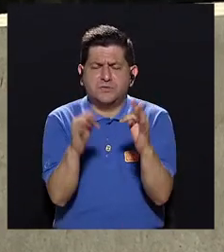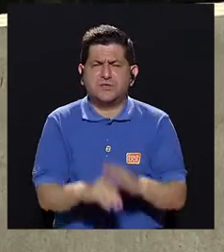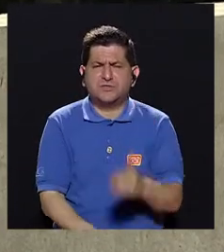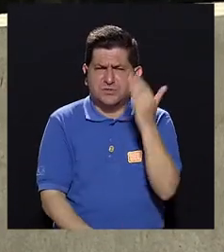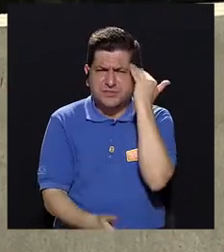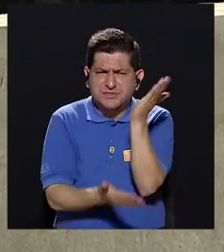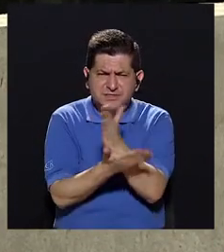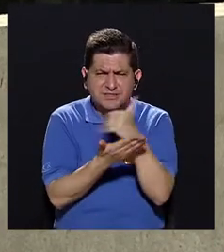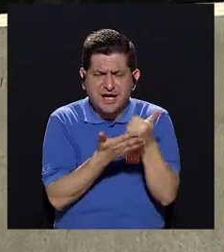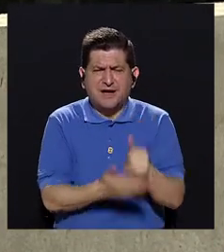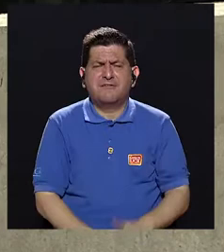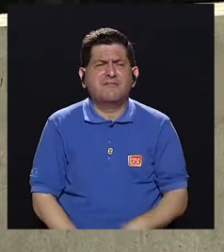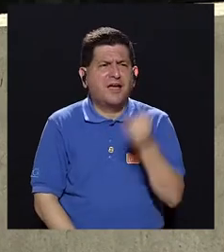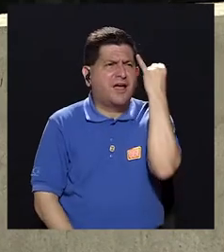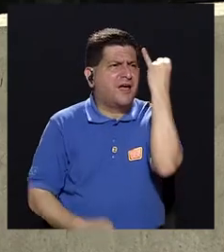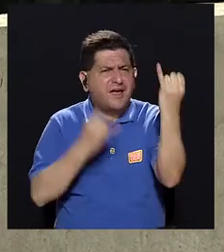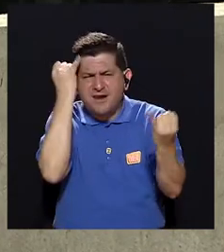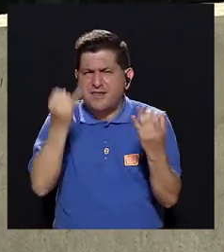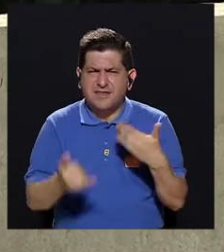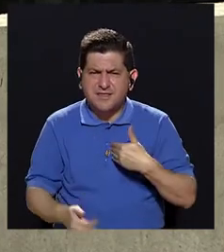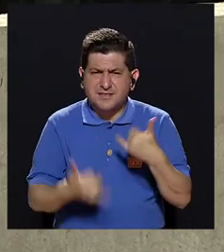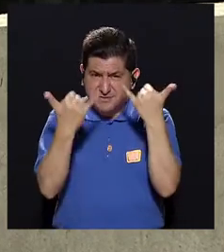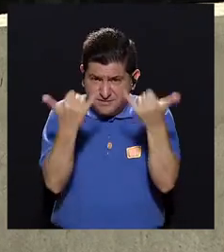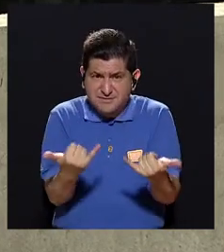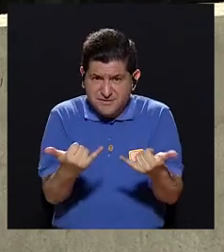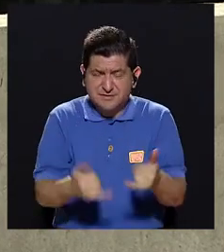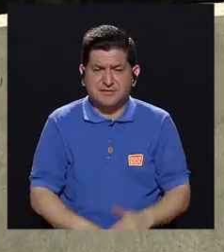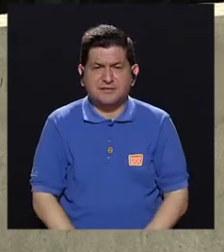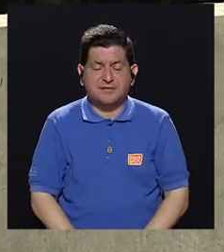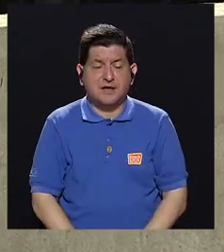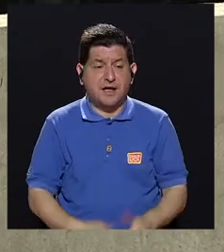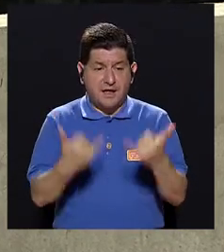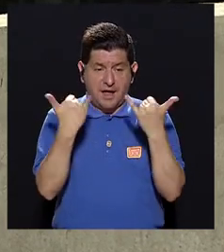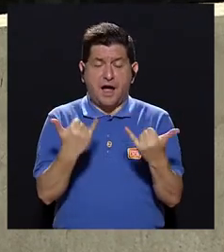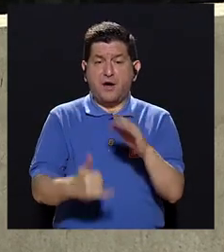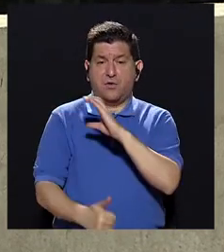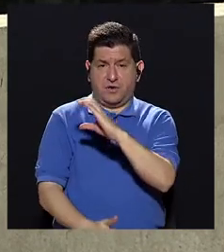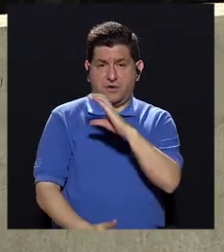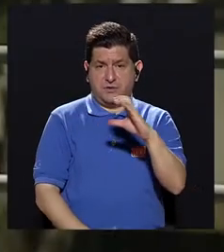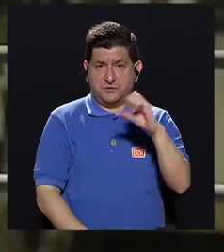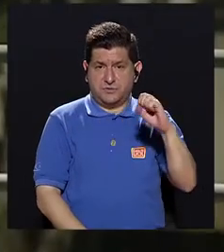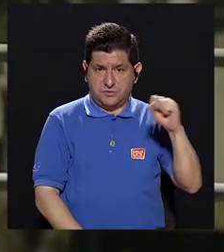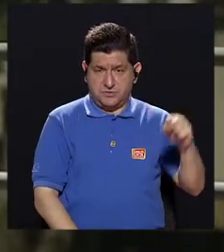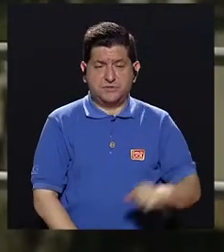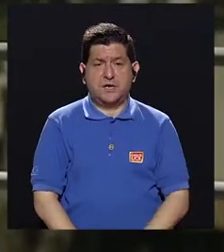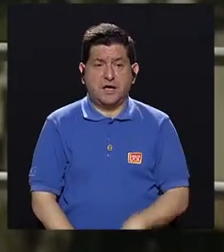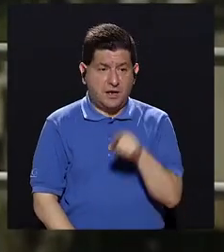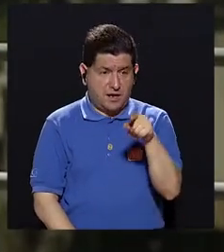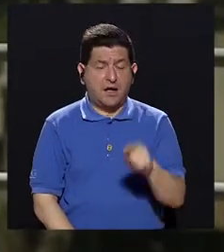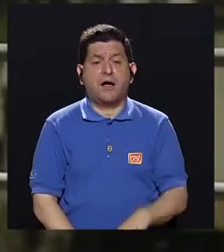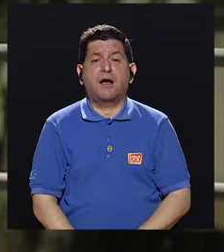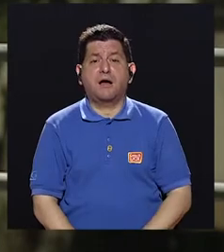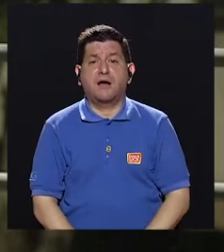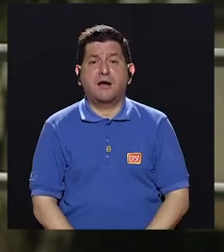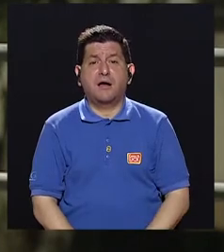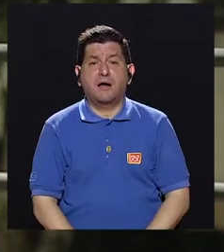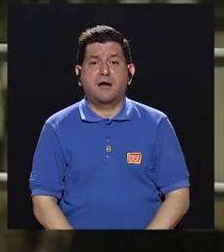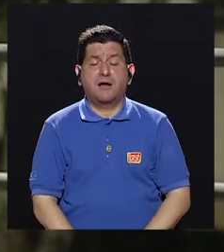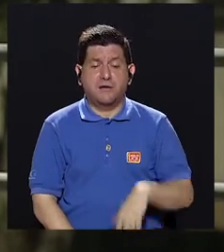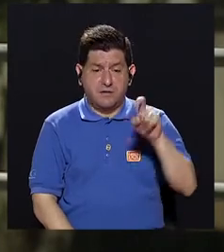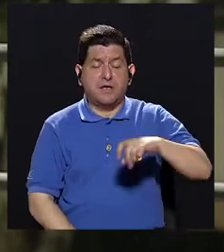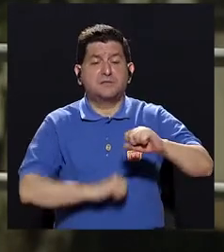¿Se sabe algo? ¿Han ocurrido iniciativas? Sí, bueno, inclusive ahora la Caja, ¿verdad? Costarricense, el Seguro Social está haciendo